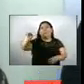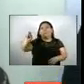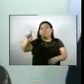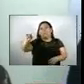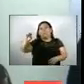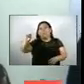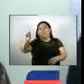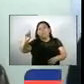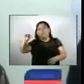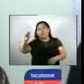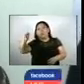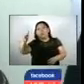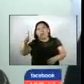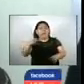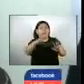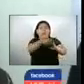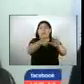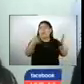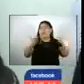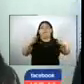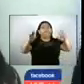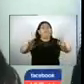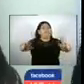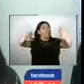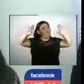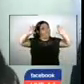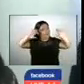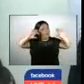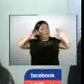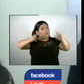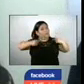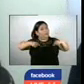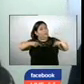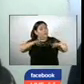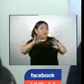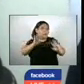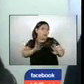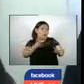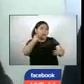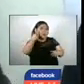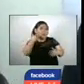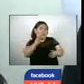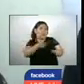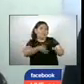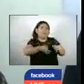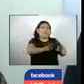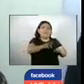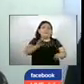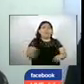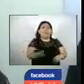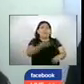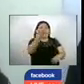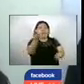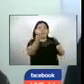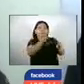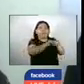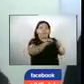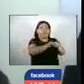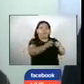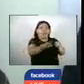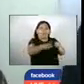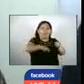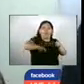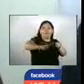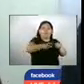anteriormente ya estaban condenadas por el delito de lavado de dinero y peculado. Asimismo, posteriormente, una modalidad de ellos era transferir entre ellos mismos